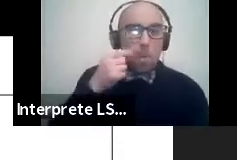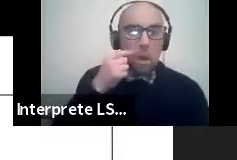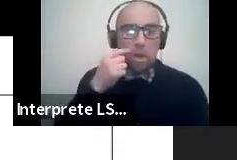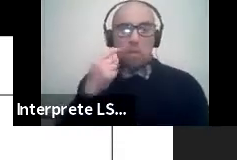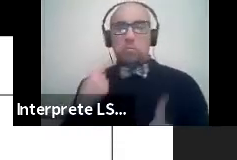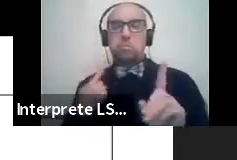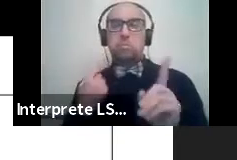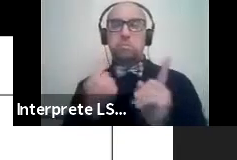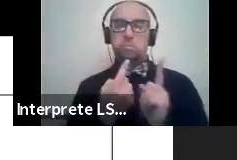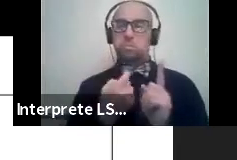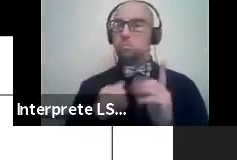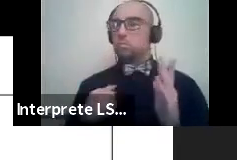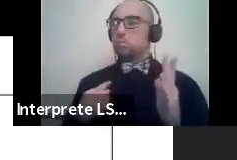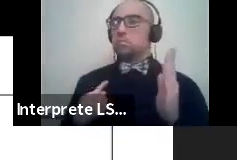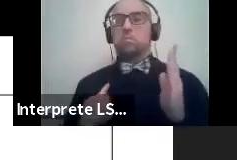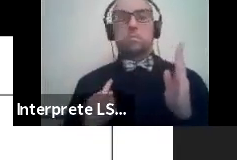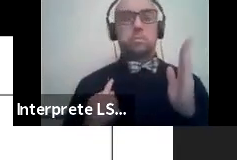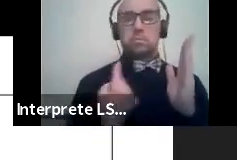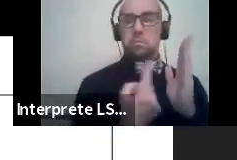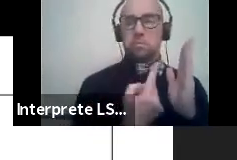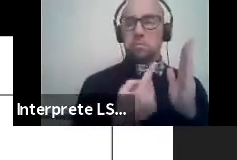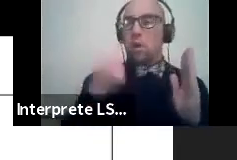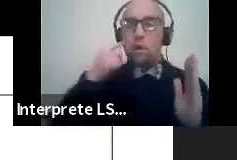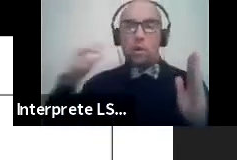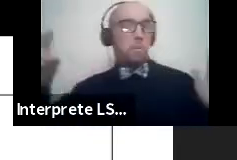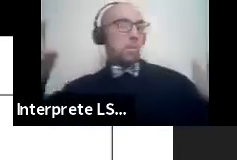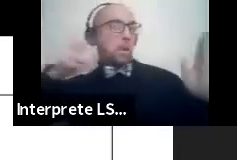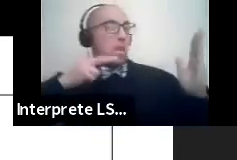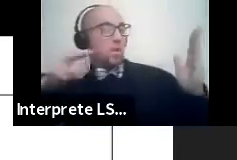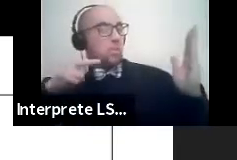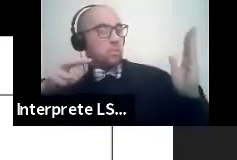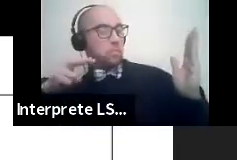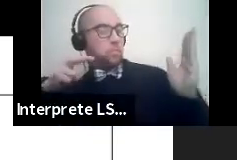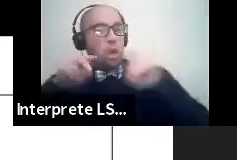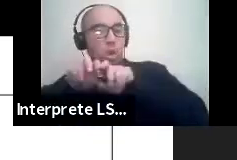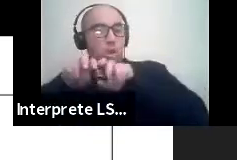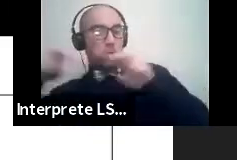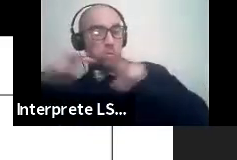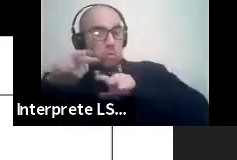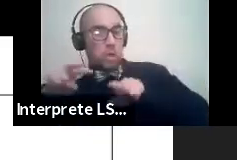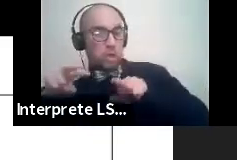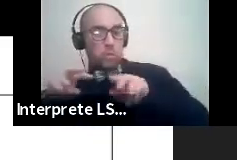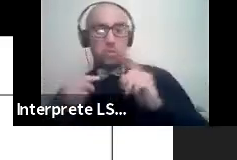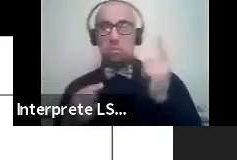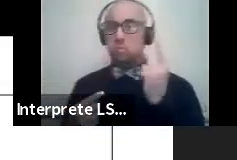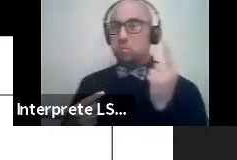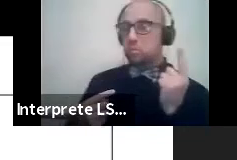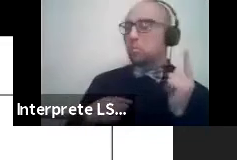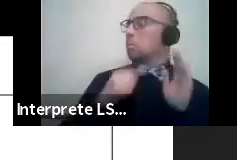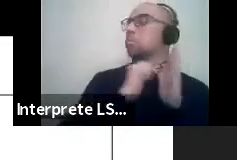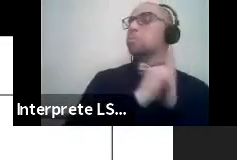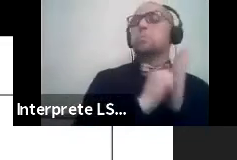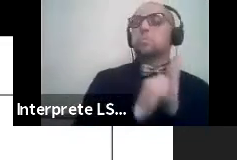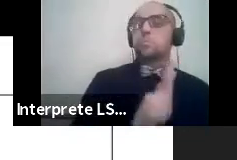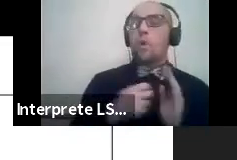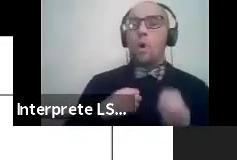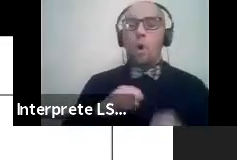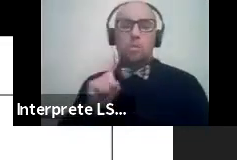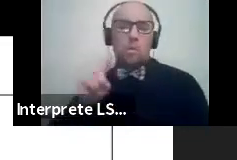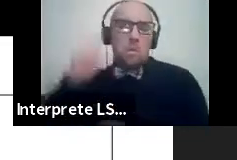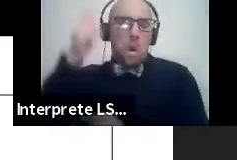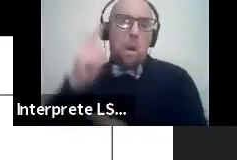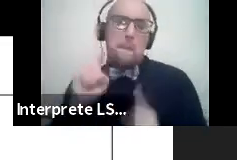uno adelante y los otros mirando cómo lo está resolviendo, o quien primero contesta una guía